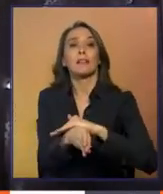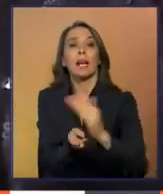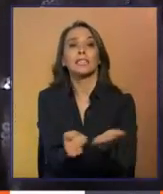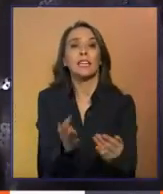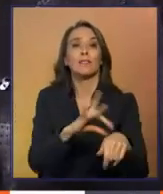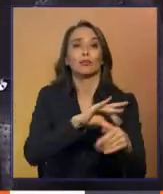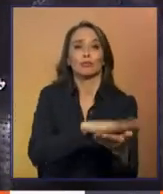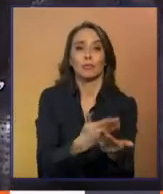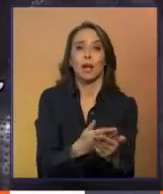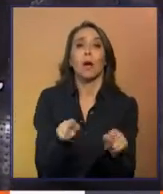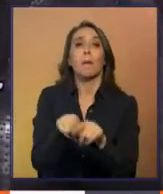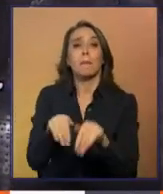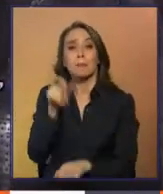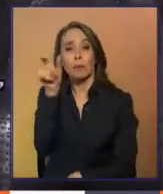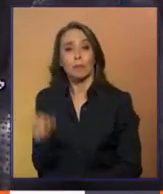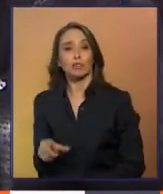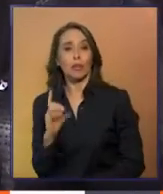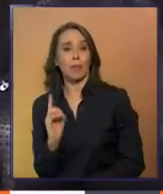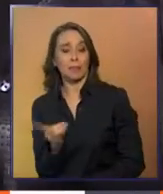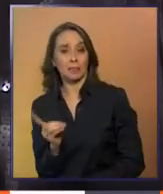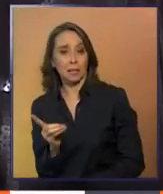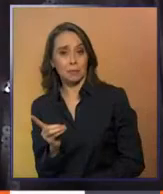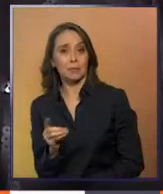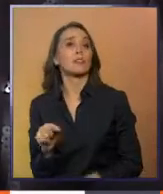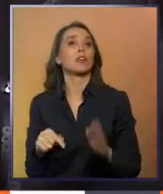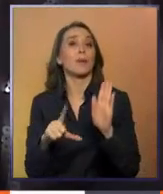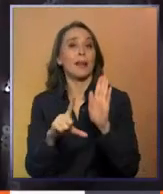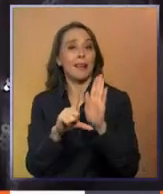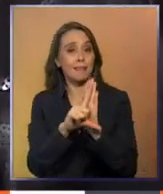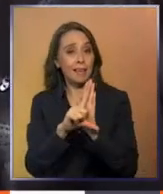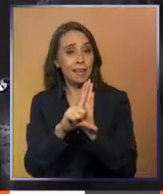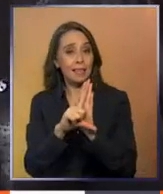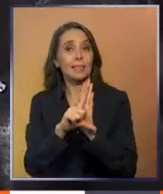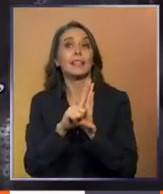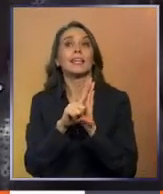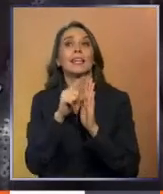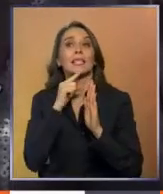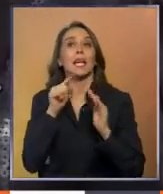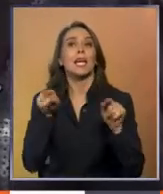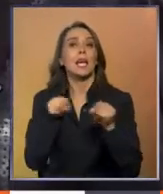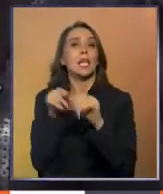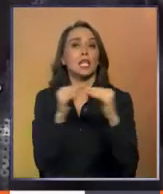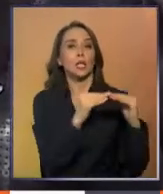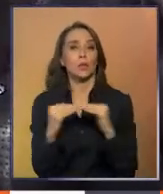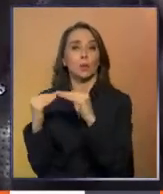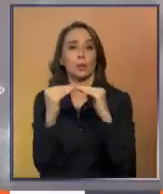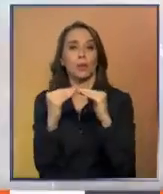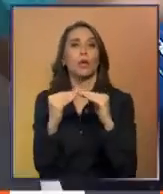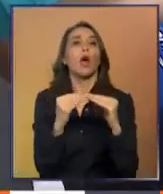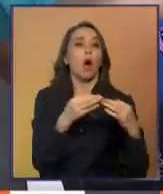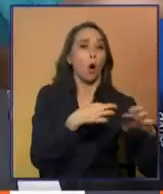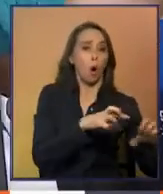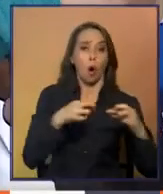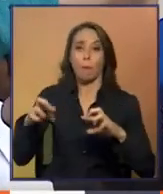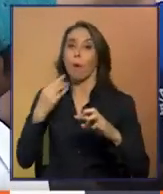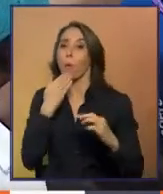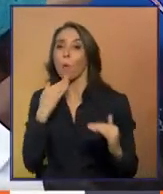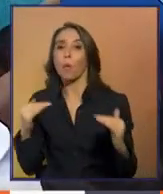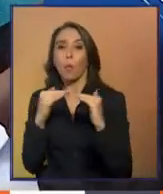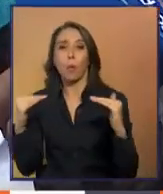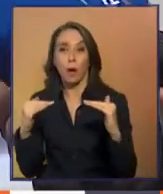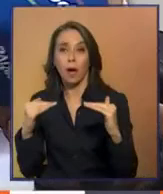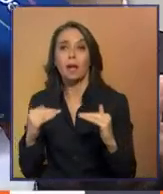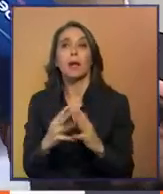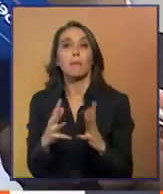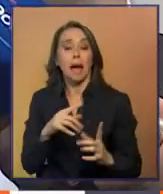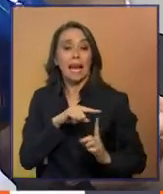mismo pasa con los discapacitados. Por eso esta ley busca aplanar la cancha, igualar oportunidades. Uno de los sacrificios más